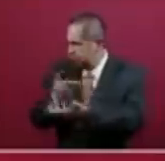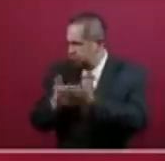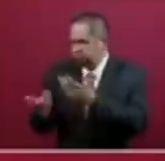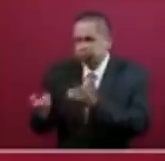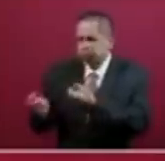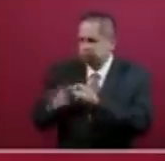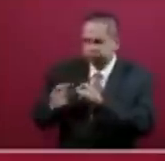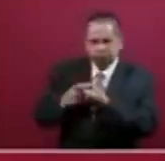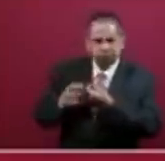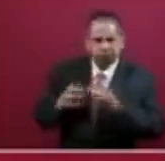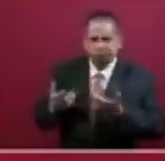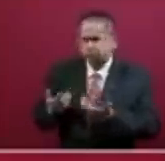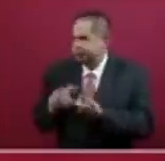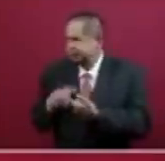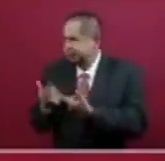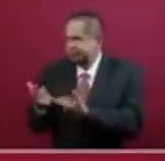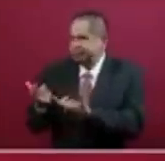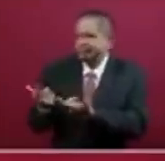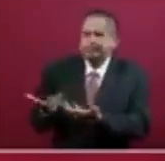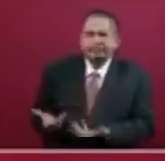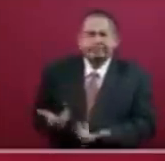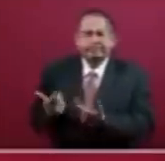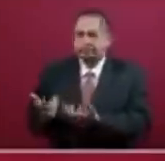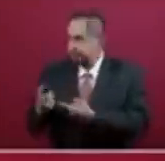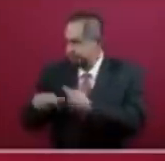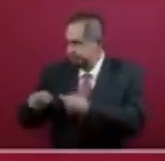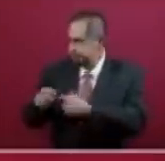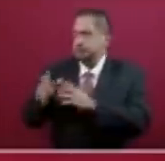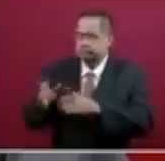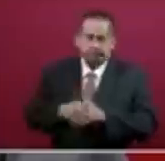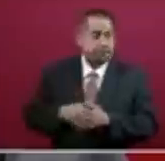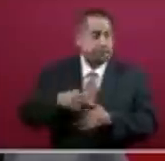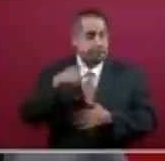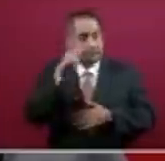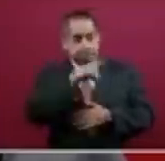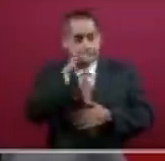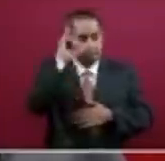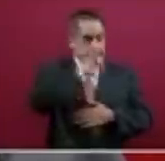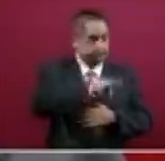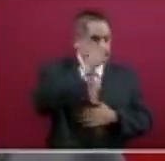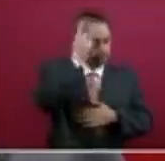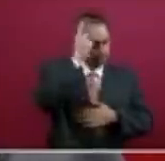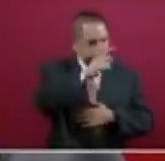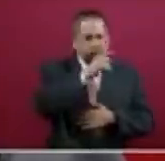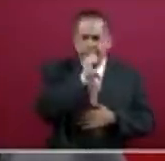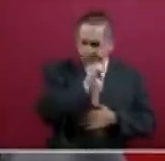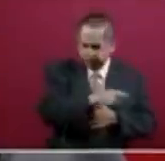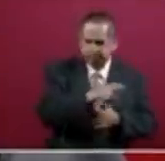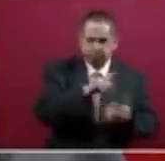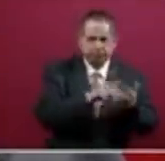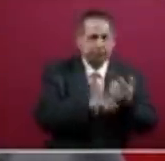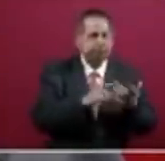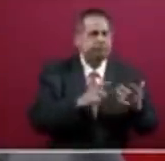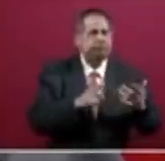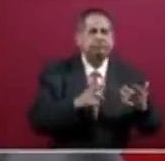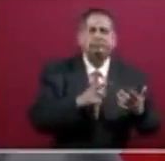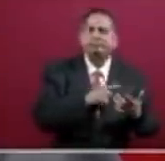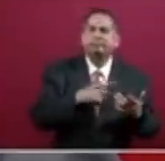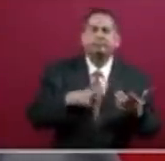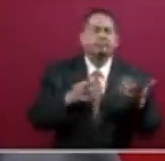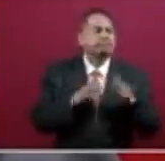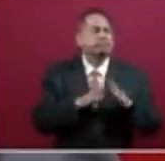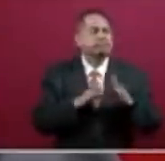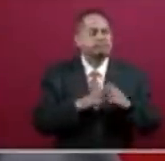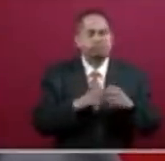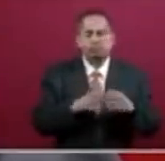agremiados, a los trabajadores, los patrones tienen que actuar también de